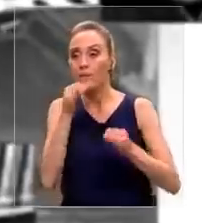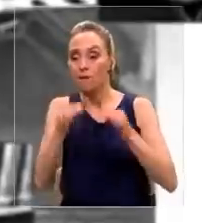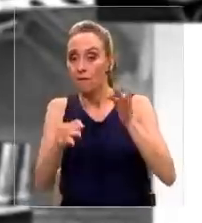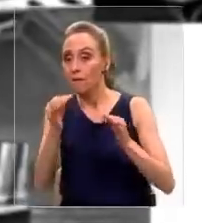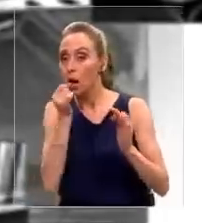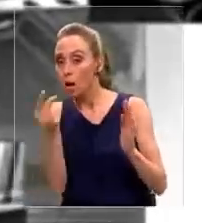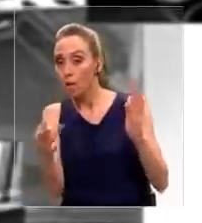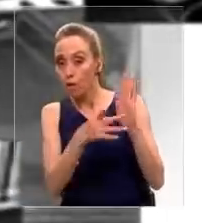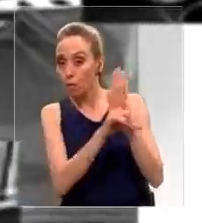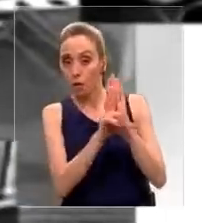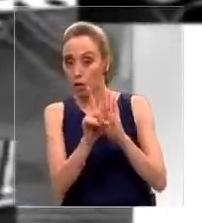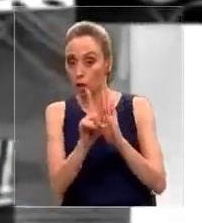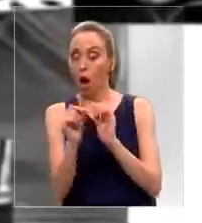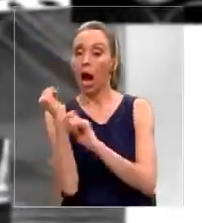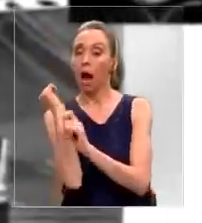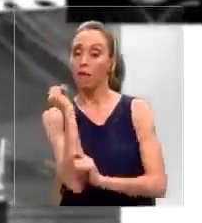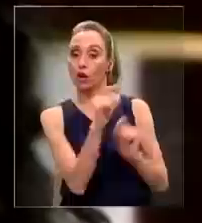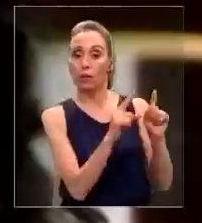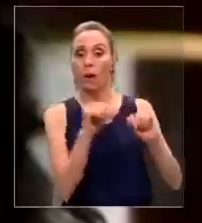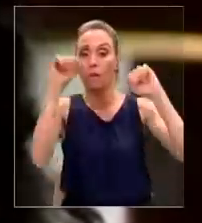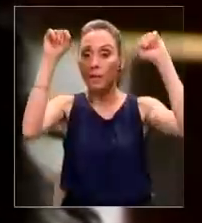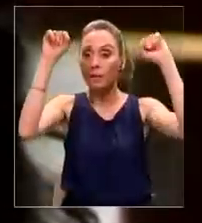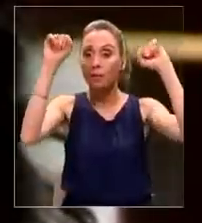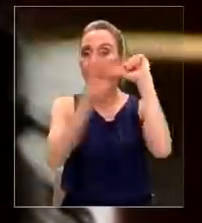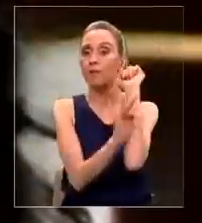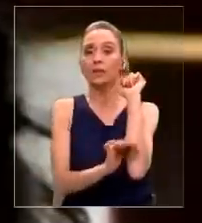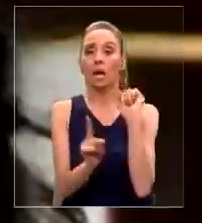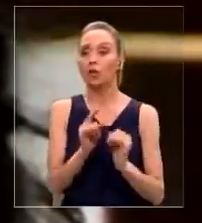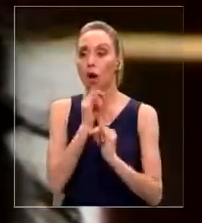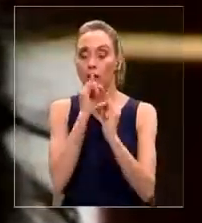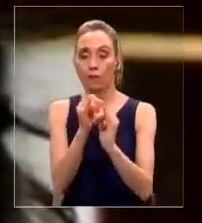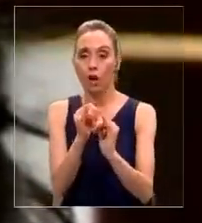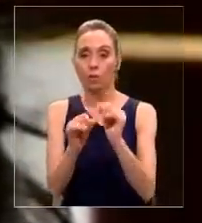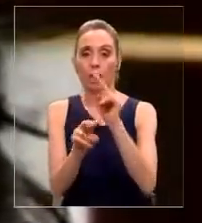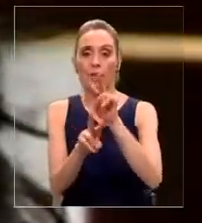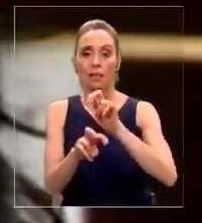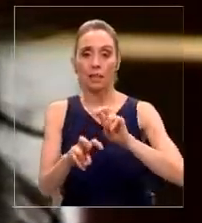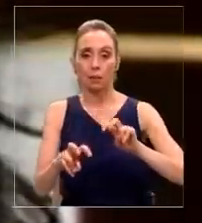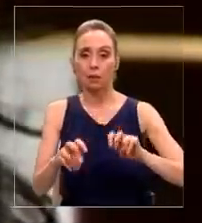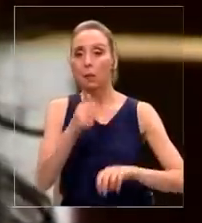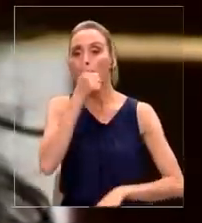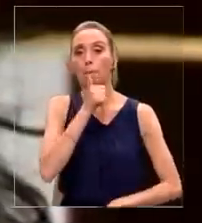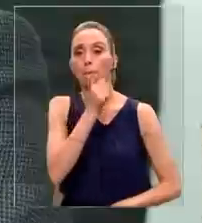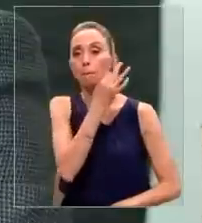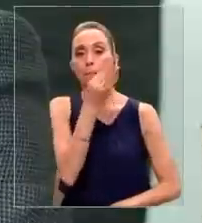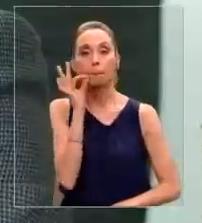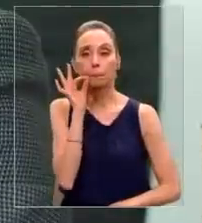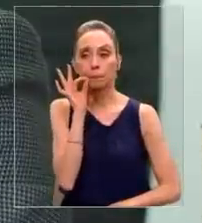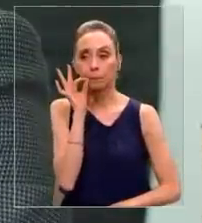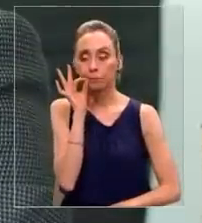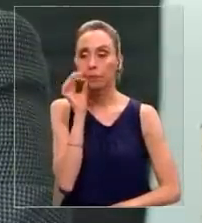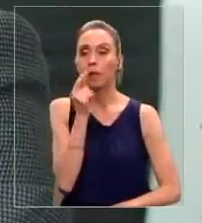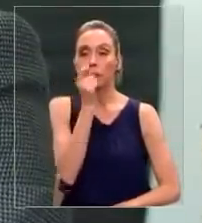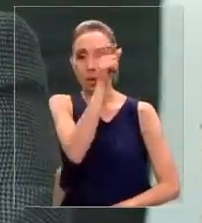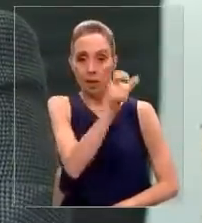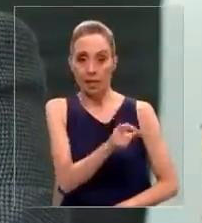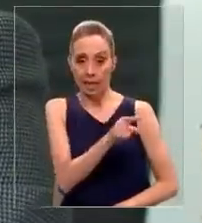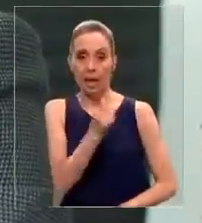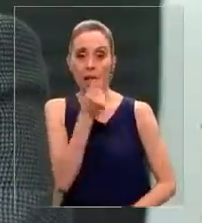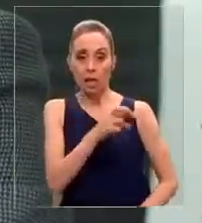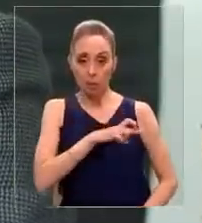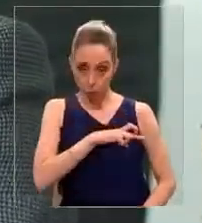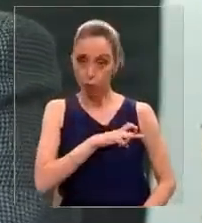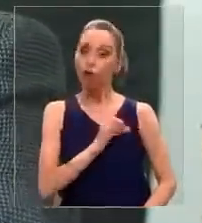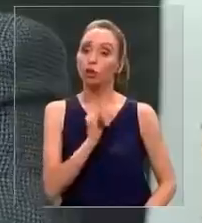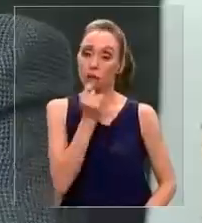su defensa. El Ministerio Público no entrega información al respecto porque la investigación es reservada. ¿Tiene la calidad de imputado? Tiene la